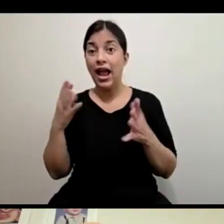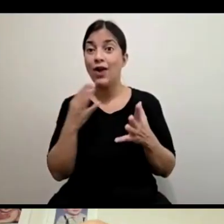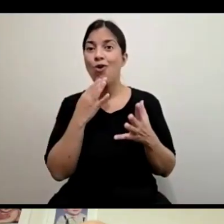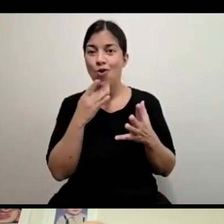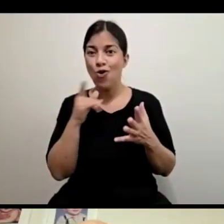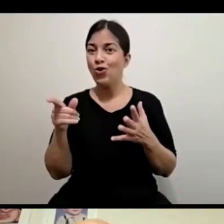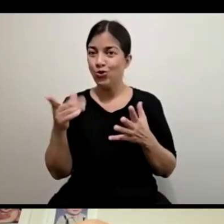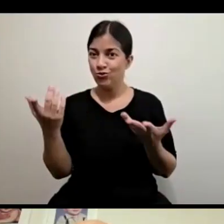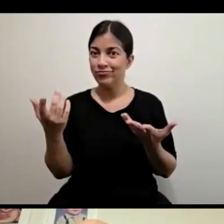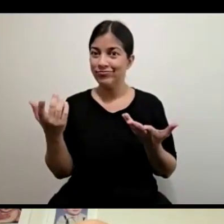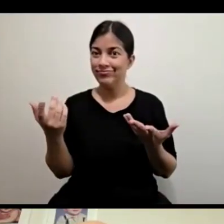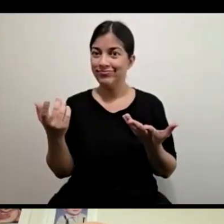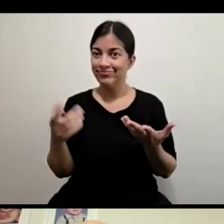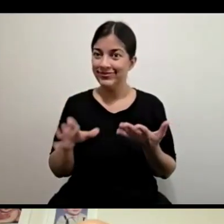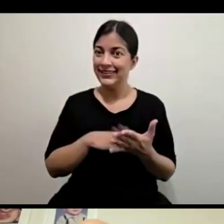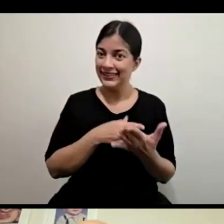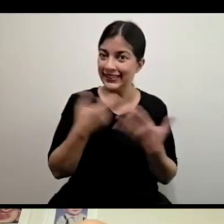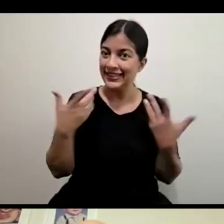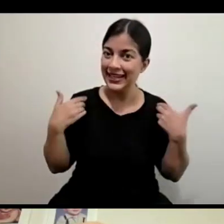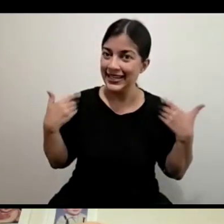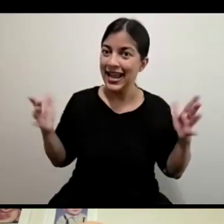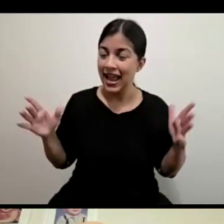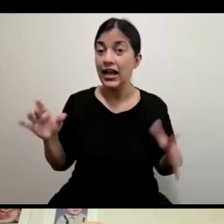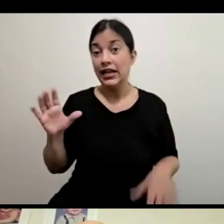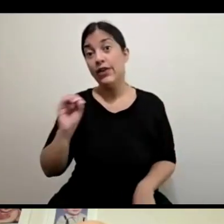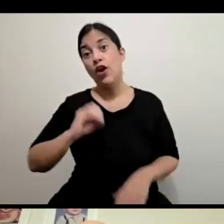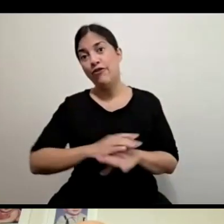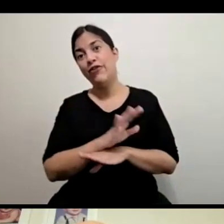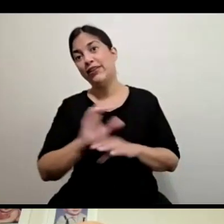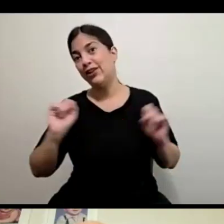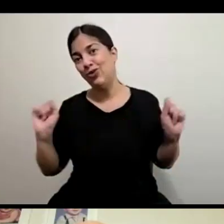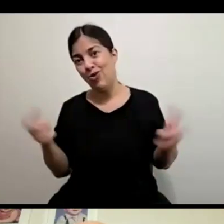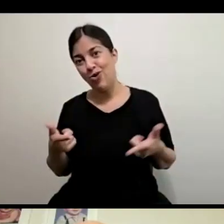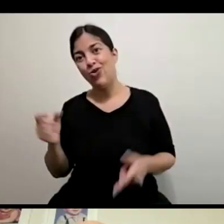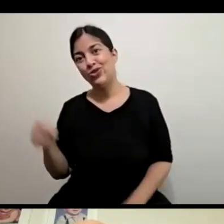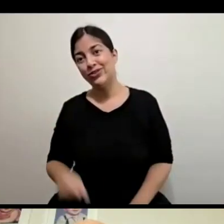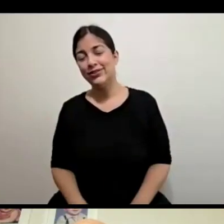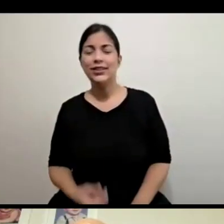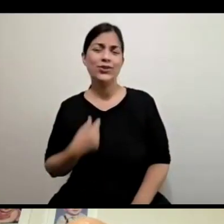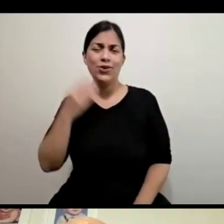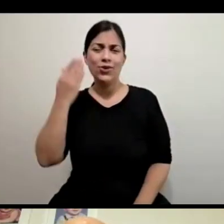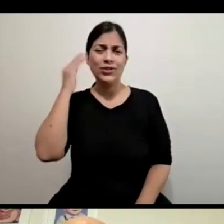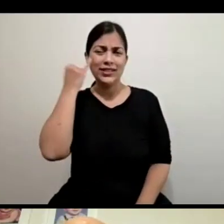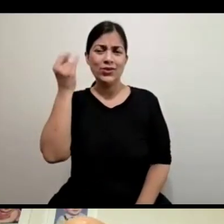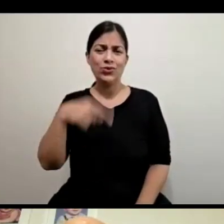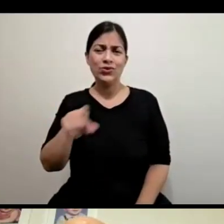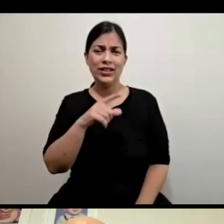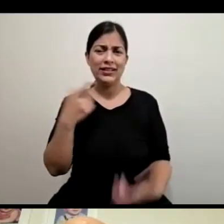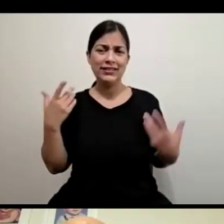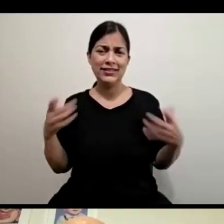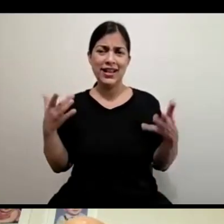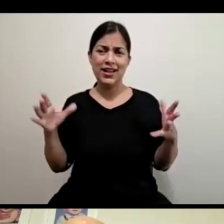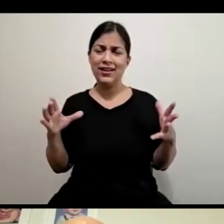que tú le afectes en iluminación te va a tocar toda la coloración. Mira, yo no sé, Yo no sé si ustedes tuvieron alguna vez con Gloria